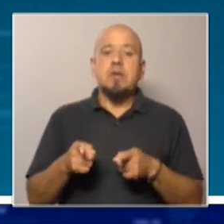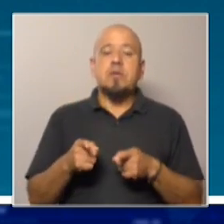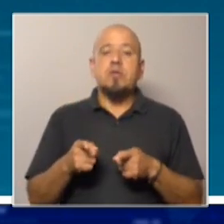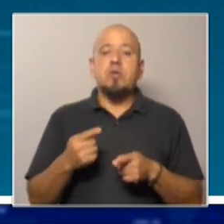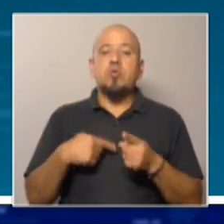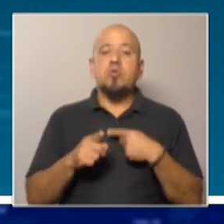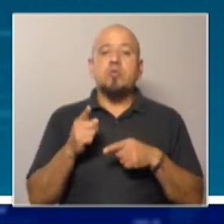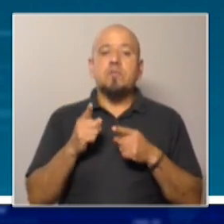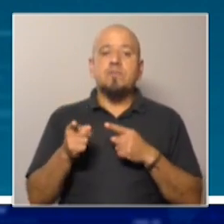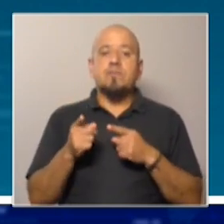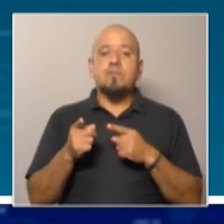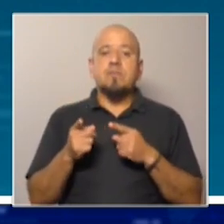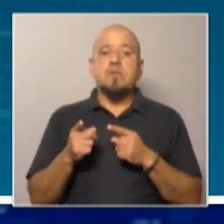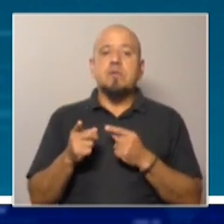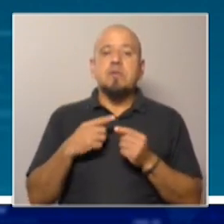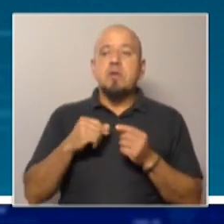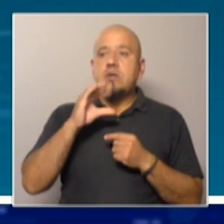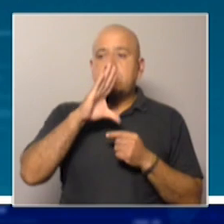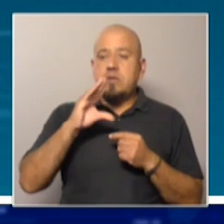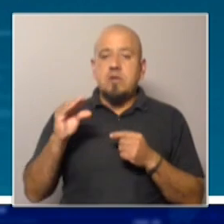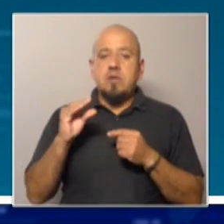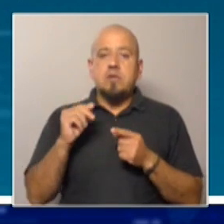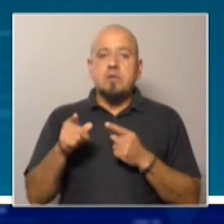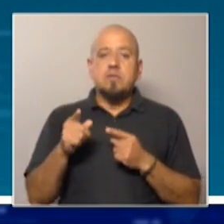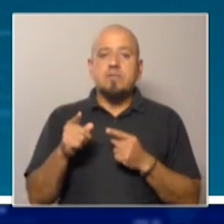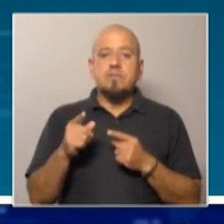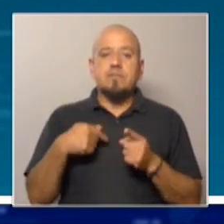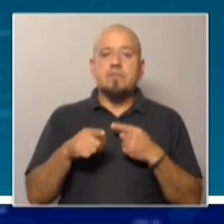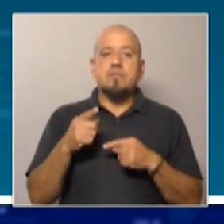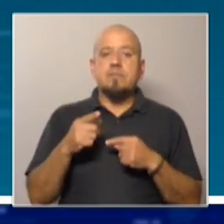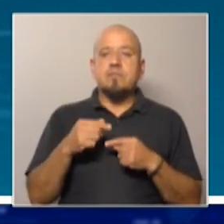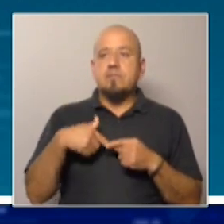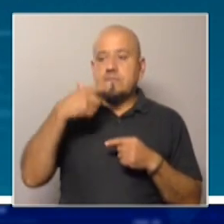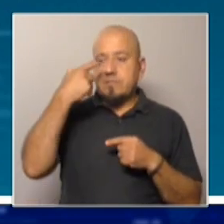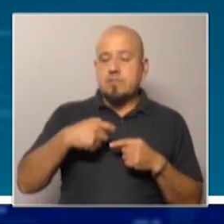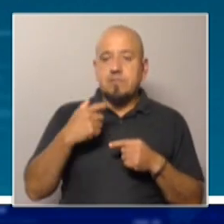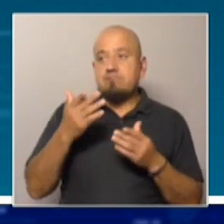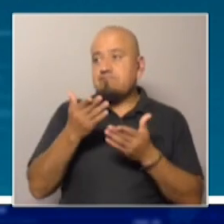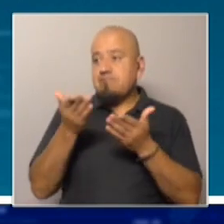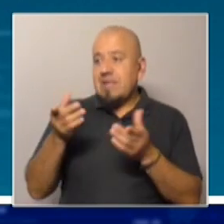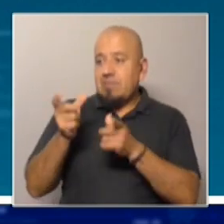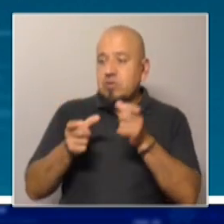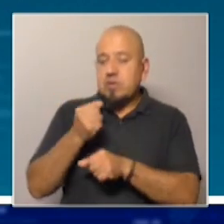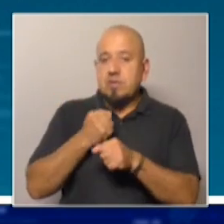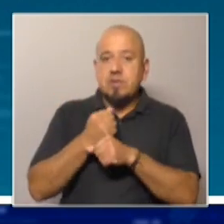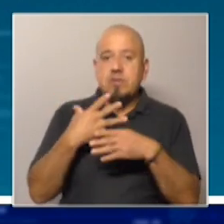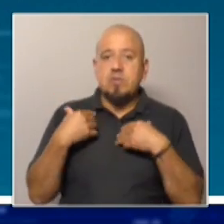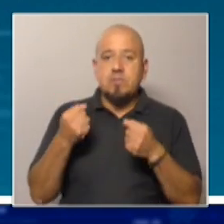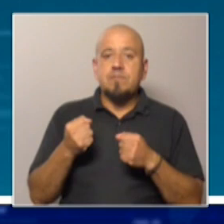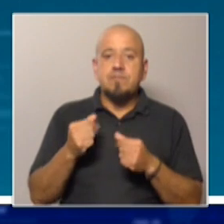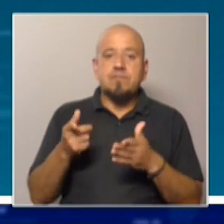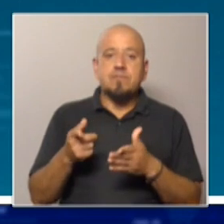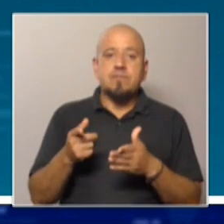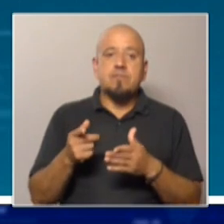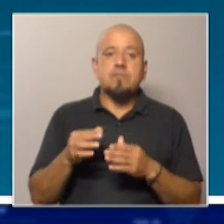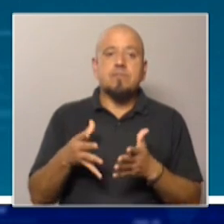de esa forma se disminuyó bastante el impacto que podía haber en el personal de salud contactos de riesgo a nivel laboral.